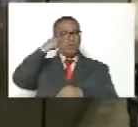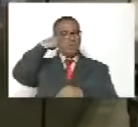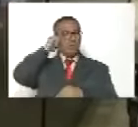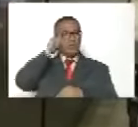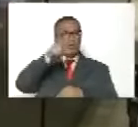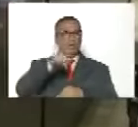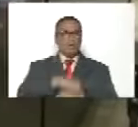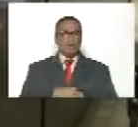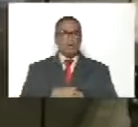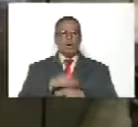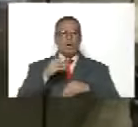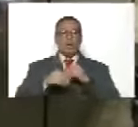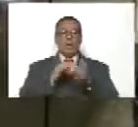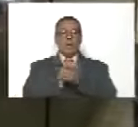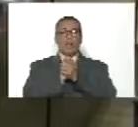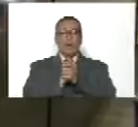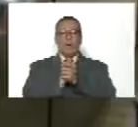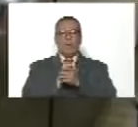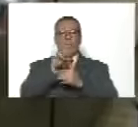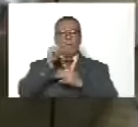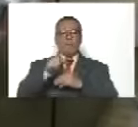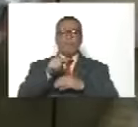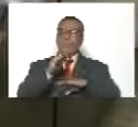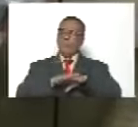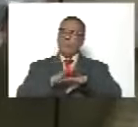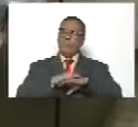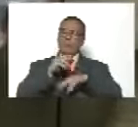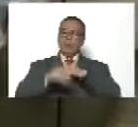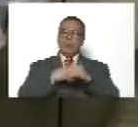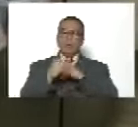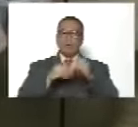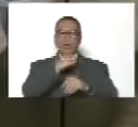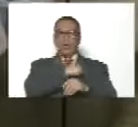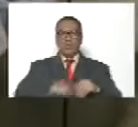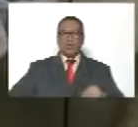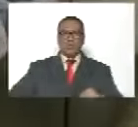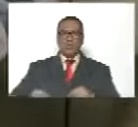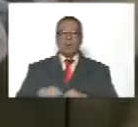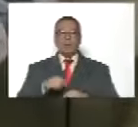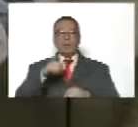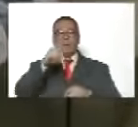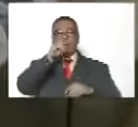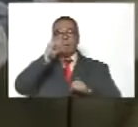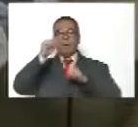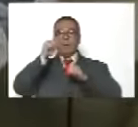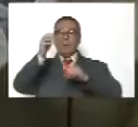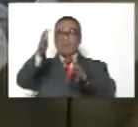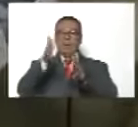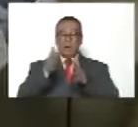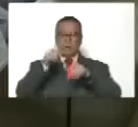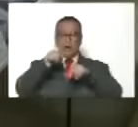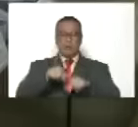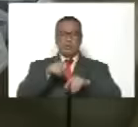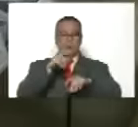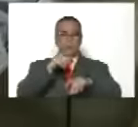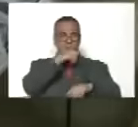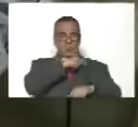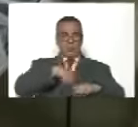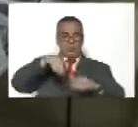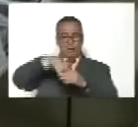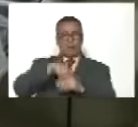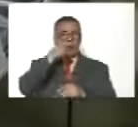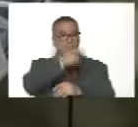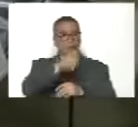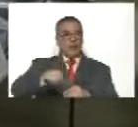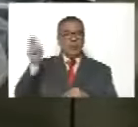recordar, presidente, compañeros, en qué circunstancias el presidente Maduro ganó esa elección, en qué circunstancias el